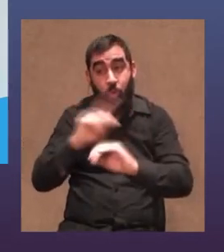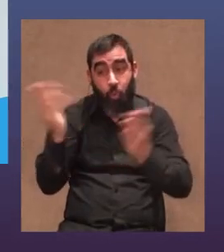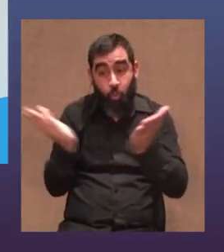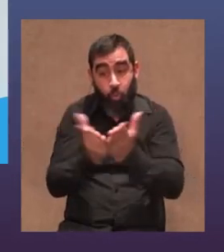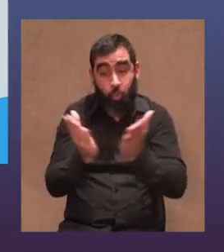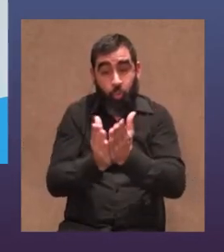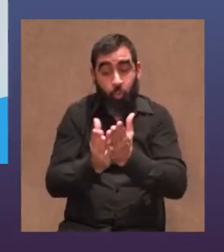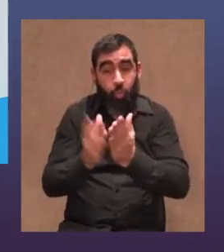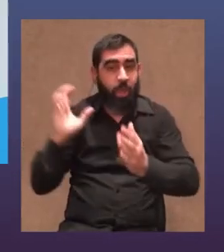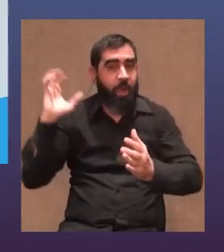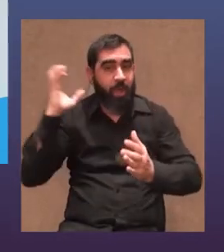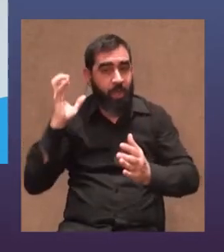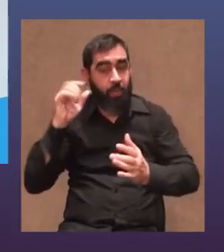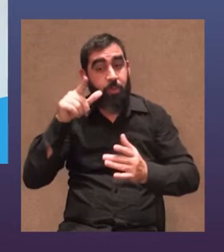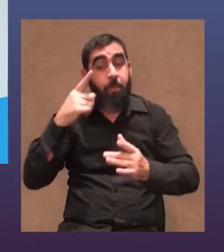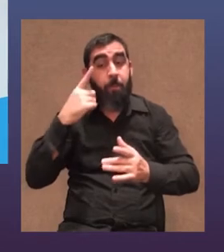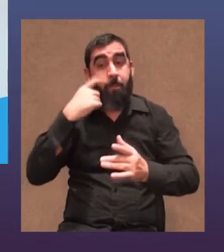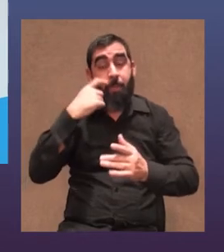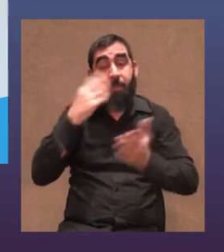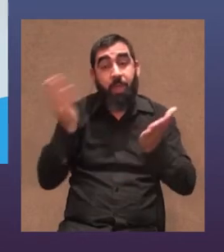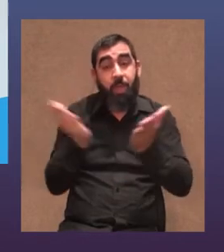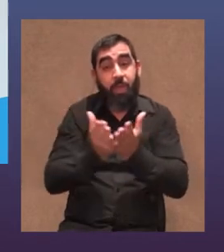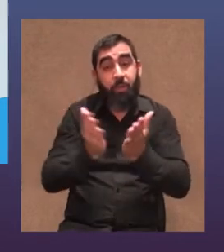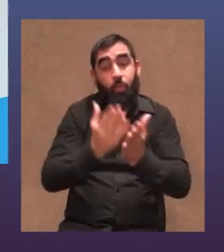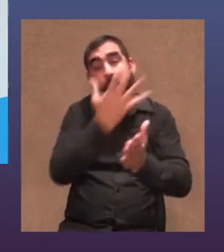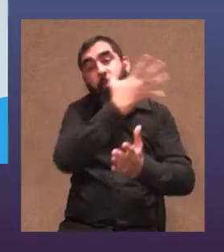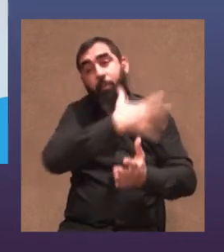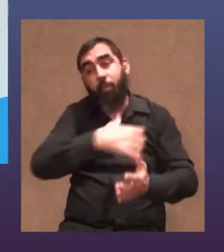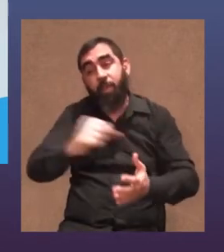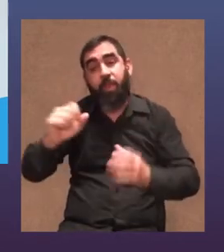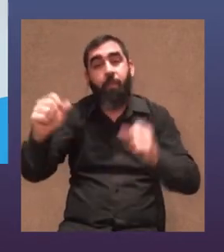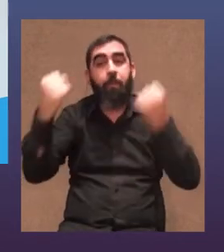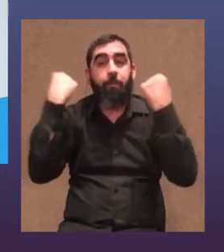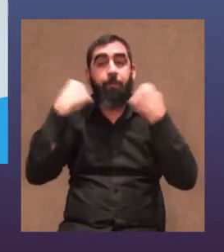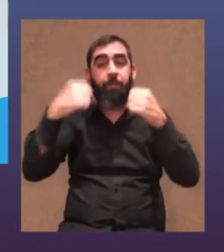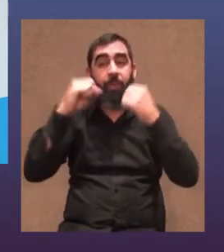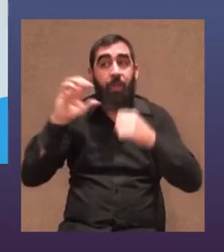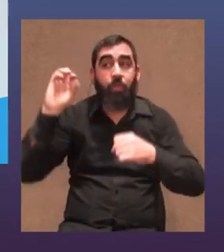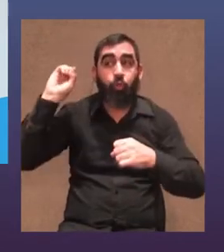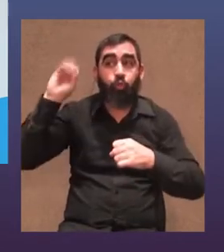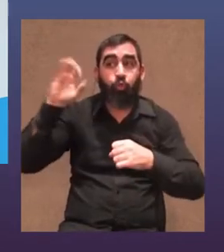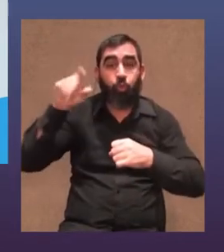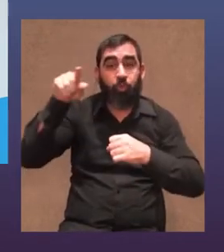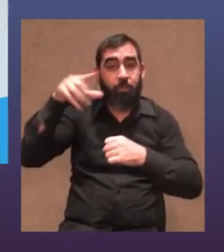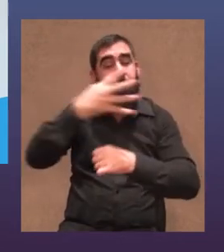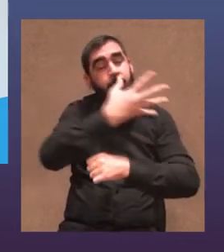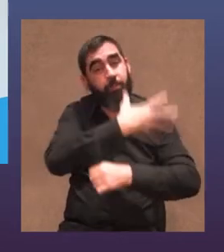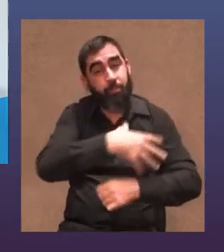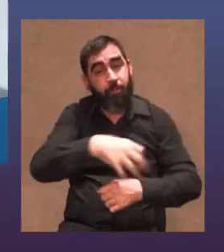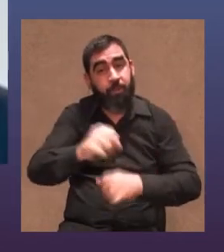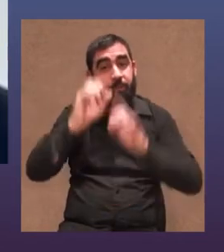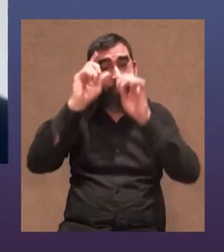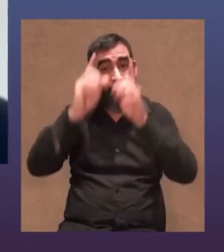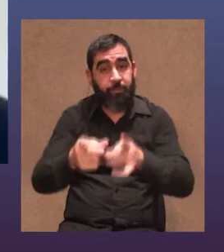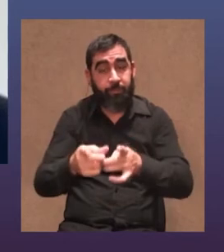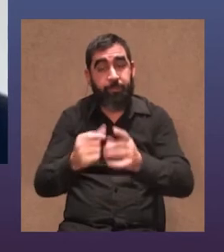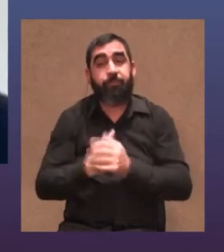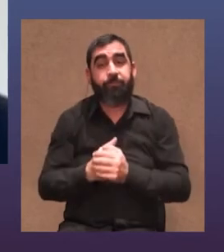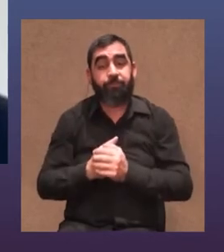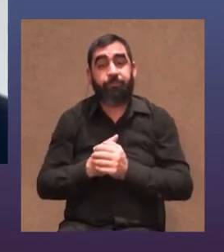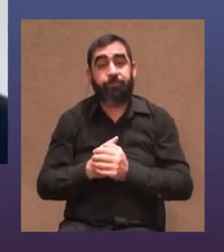estudiando, escuchábamos la radio, y si no, él me llevaba a los ensayos del Sodre. Y bueno, y